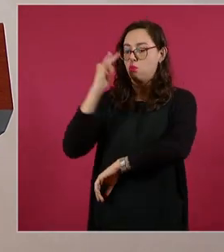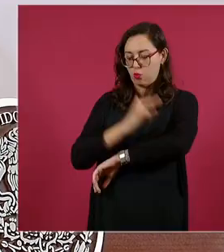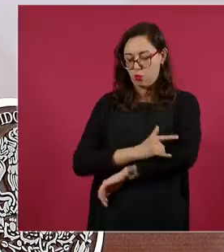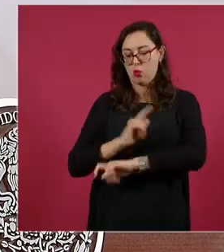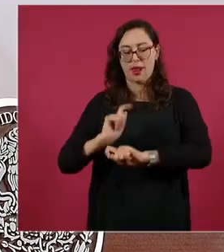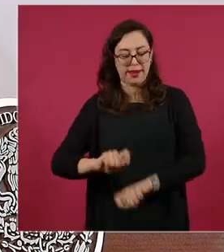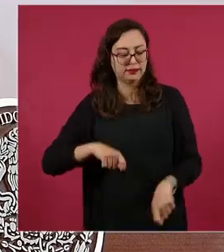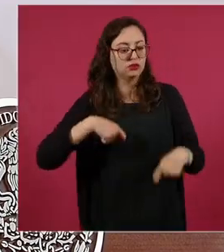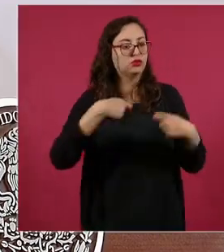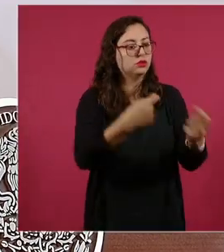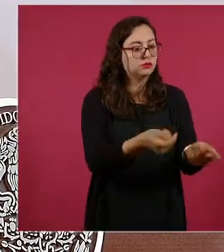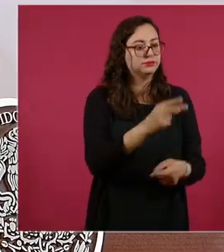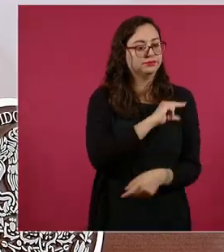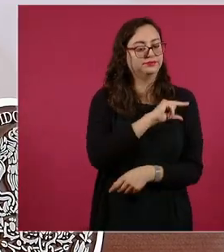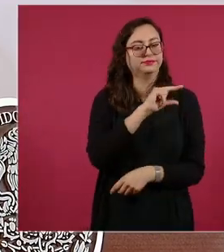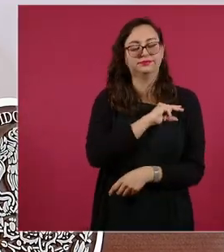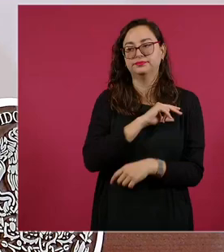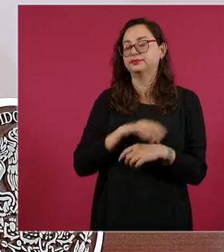compenso